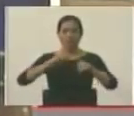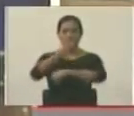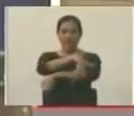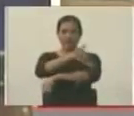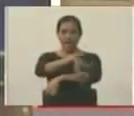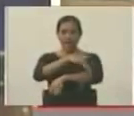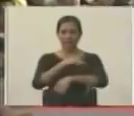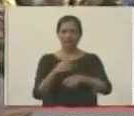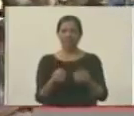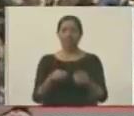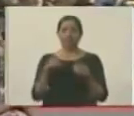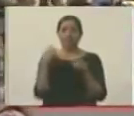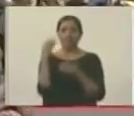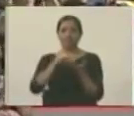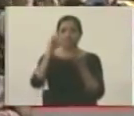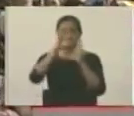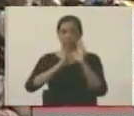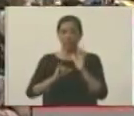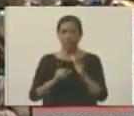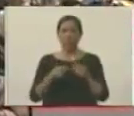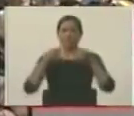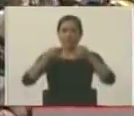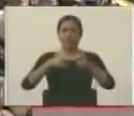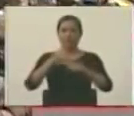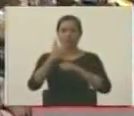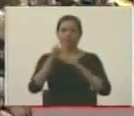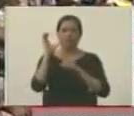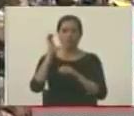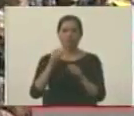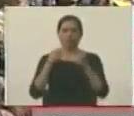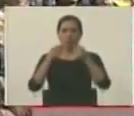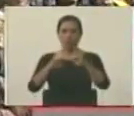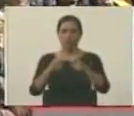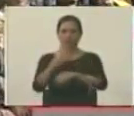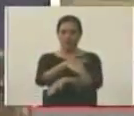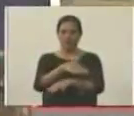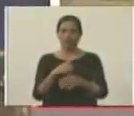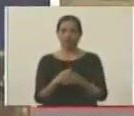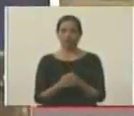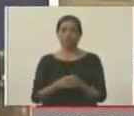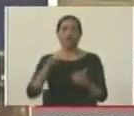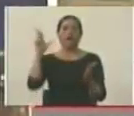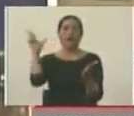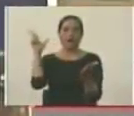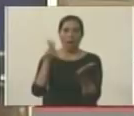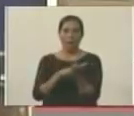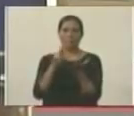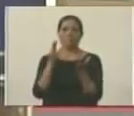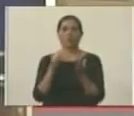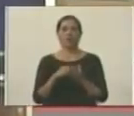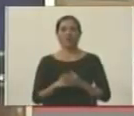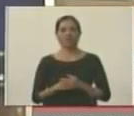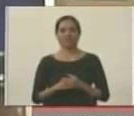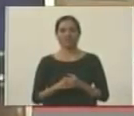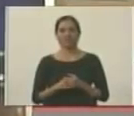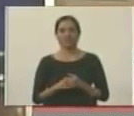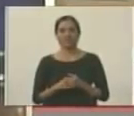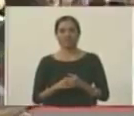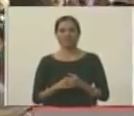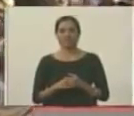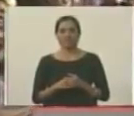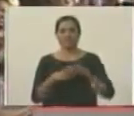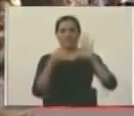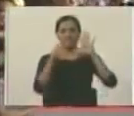y entregarle a nuestro presidente el Plan de la Patria. ¿Qué? Aprobado, pues. Aprobado. Sábado 6 de